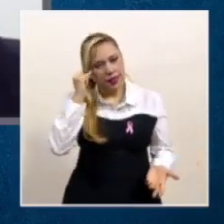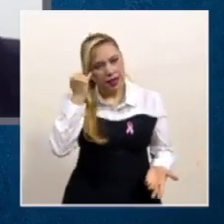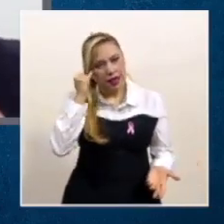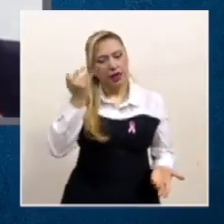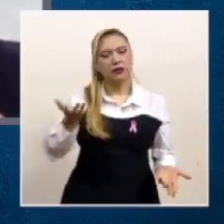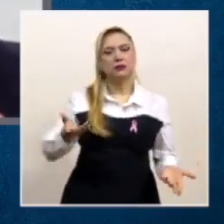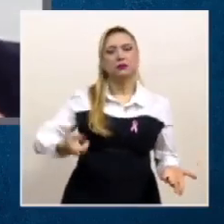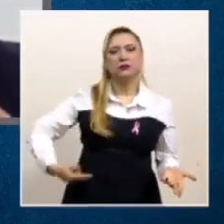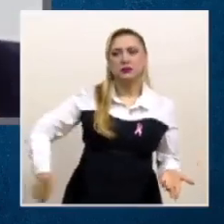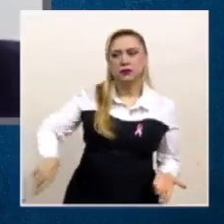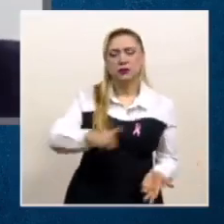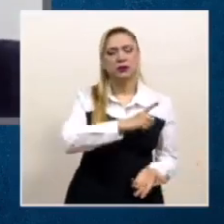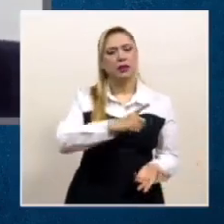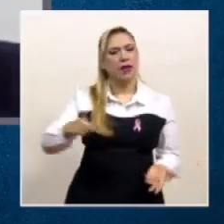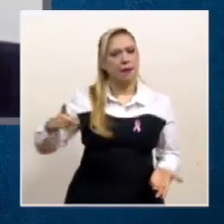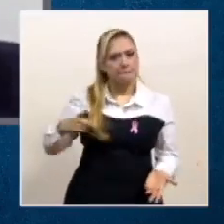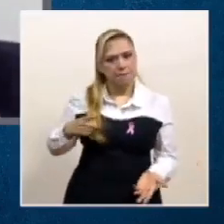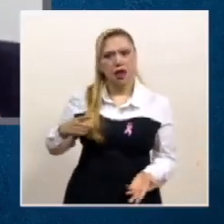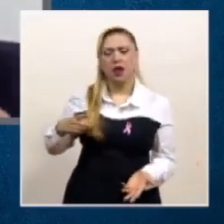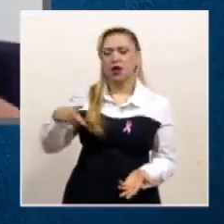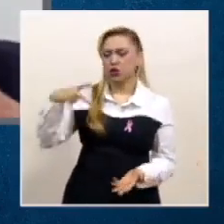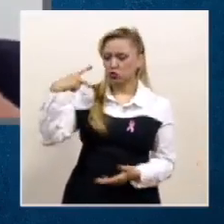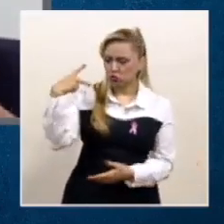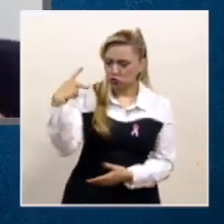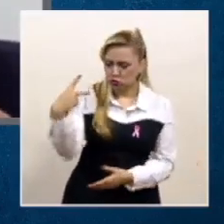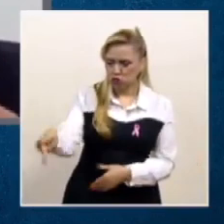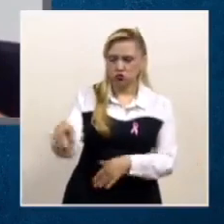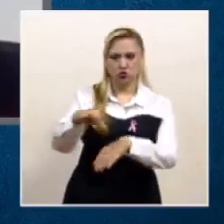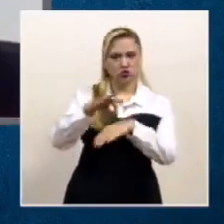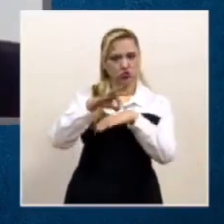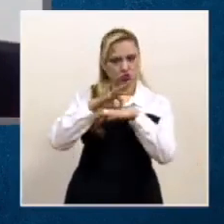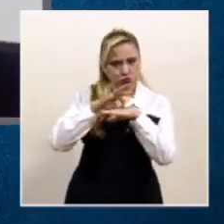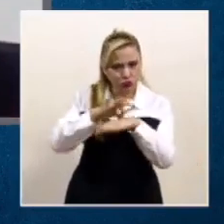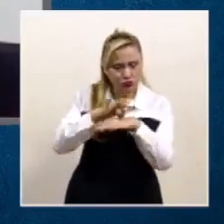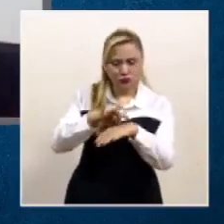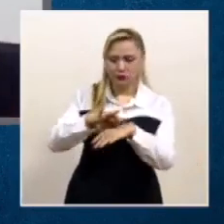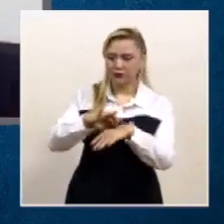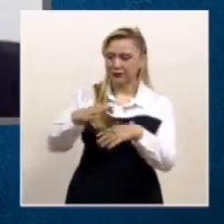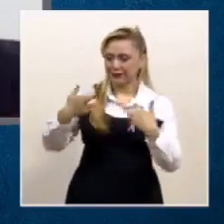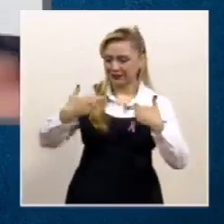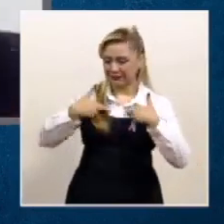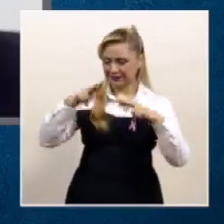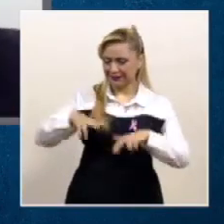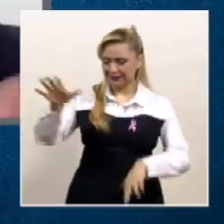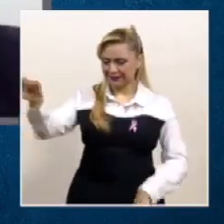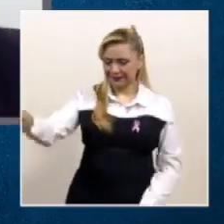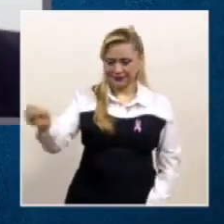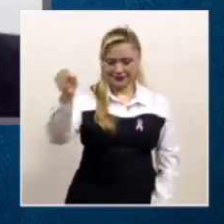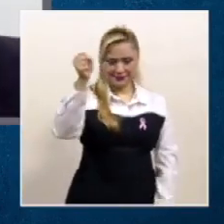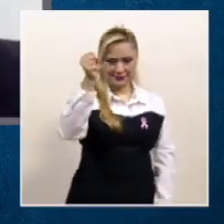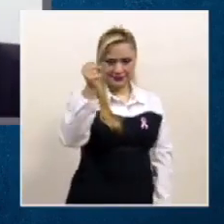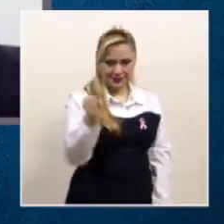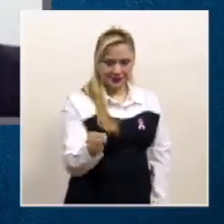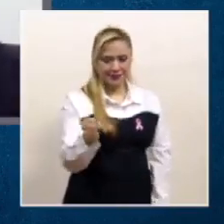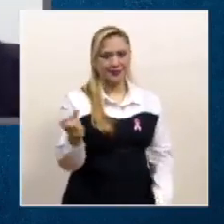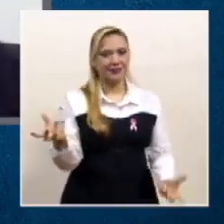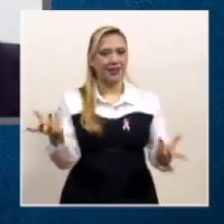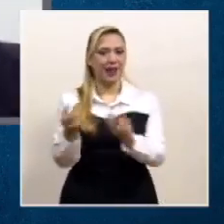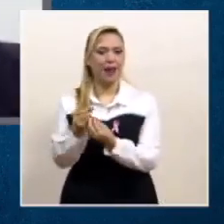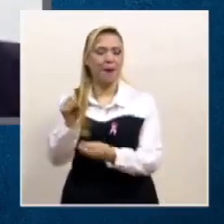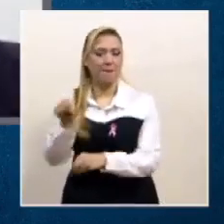de que tengan representación física en los órganos, digamos, de toma de decisiones, sobre